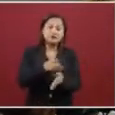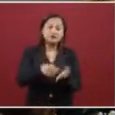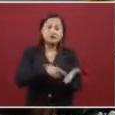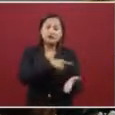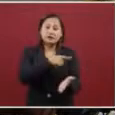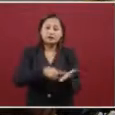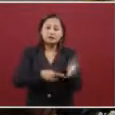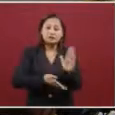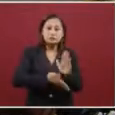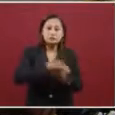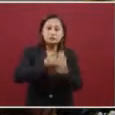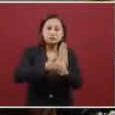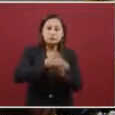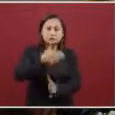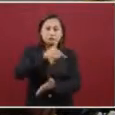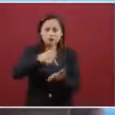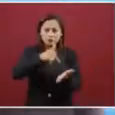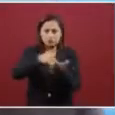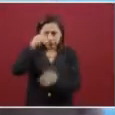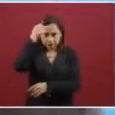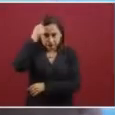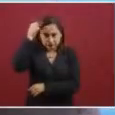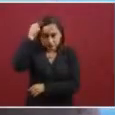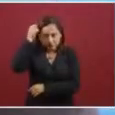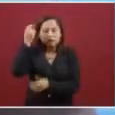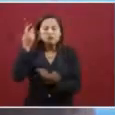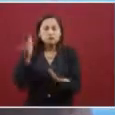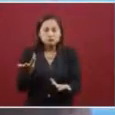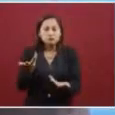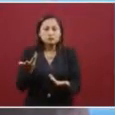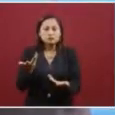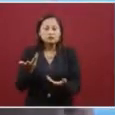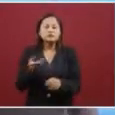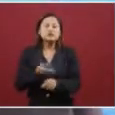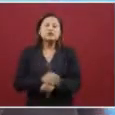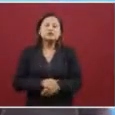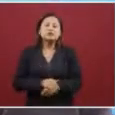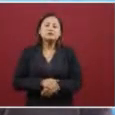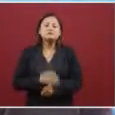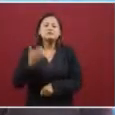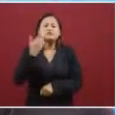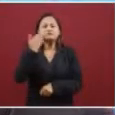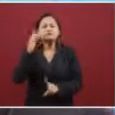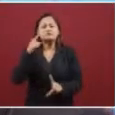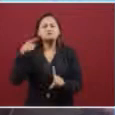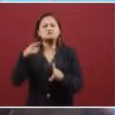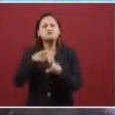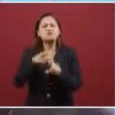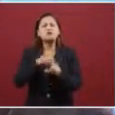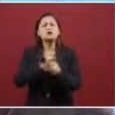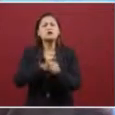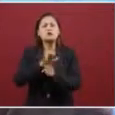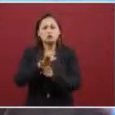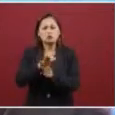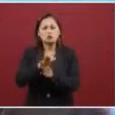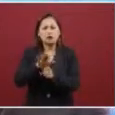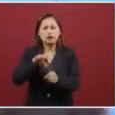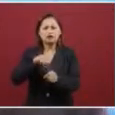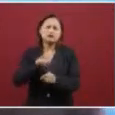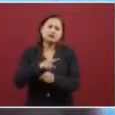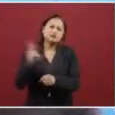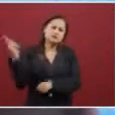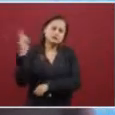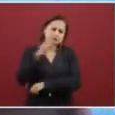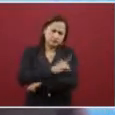texcoco es la de constituir un sistema aeroportuario que va a tomar a tres aeropuertos